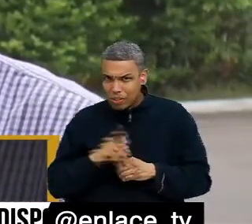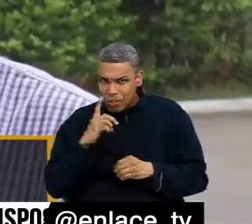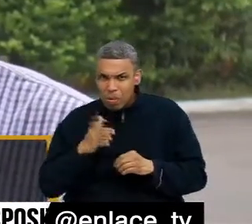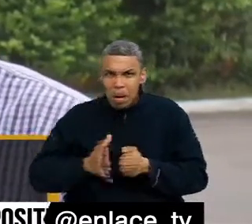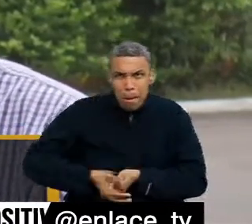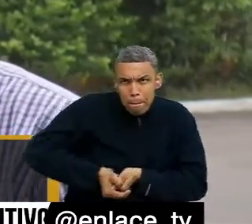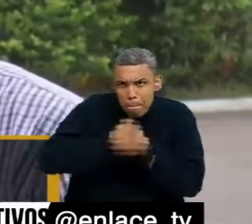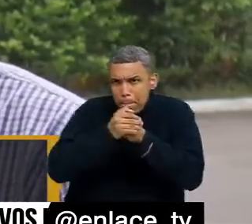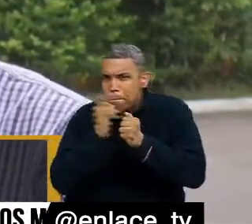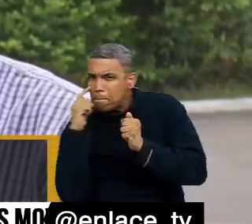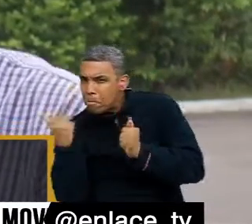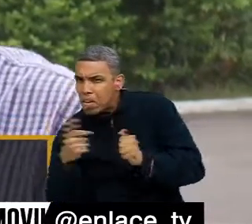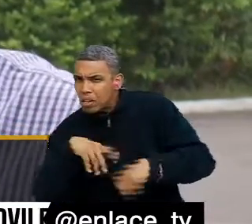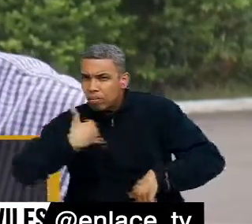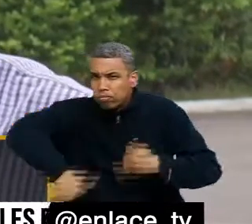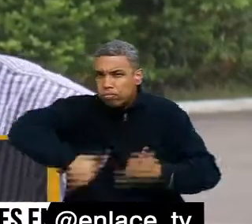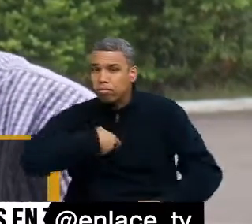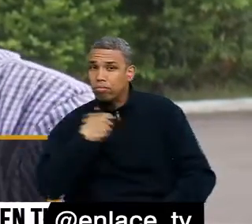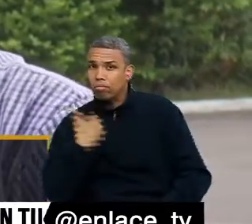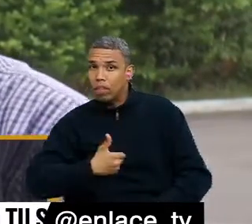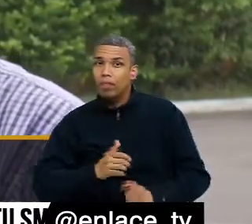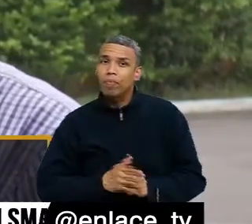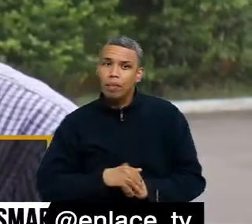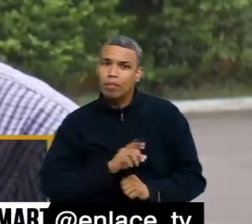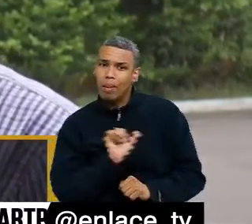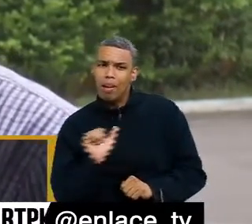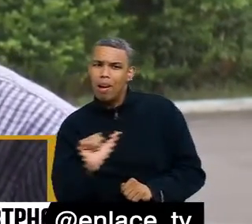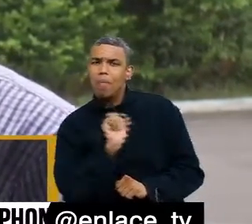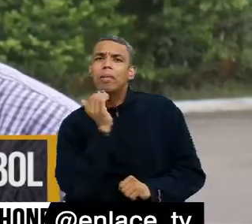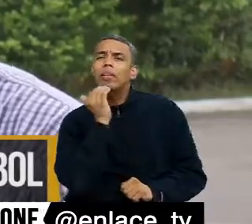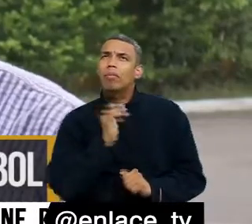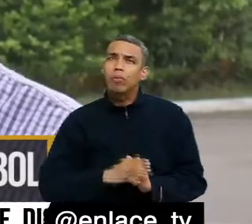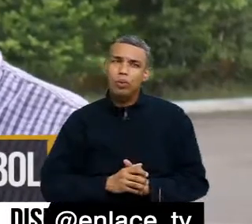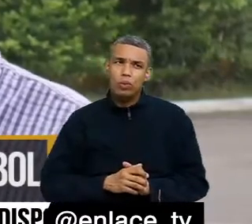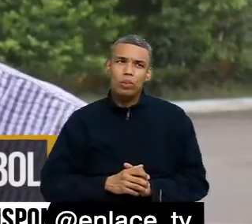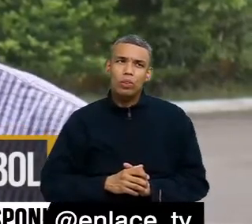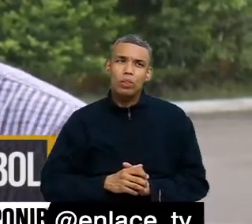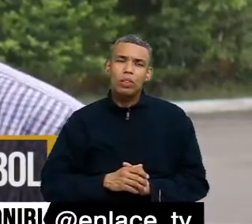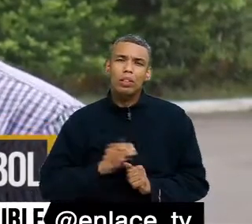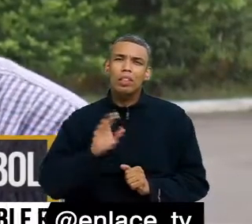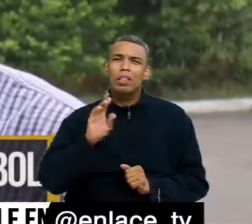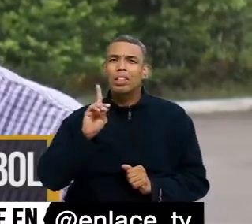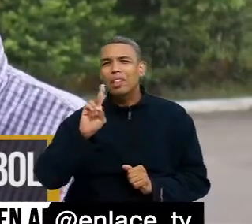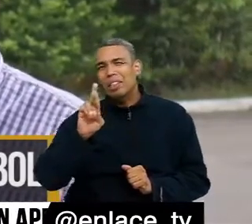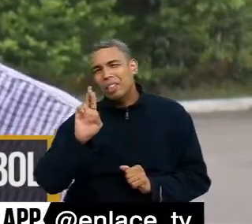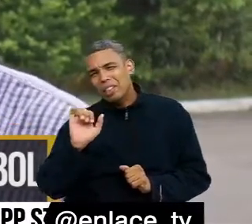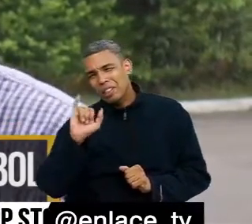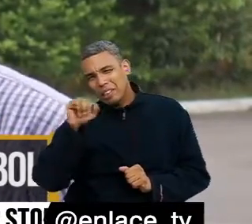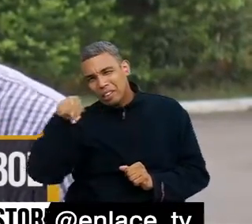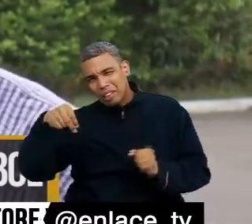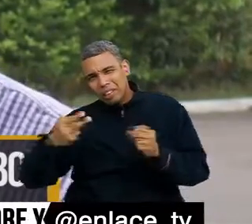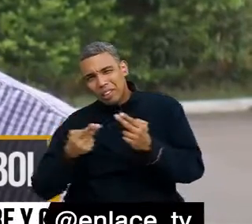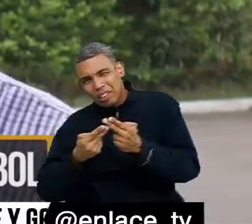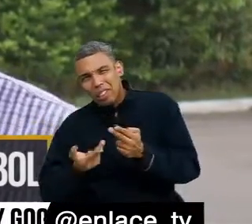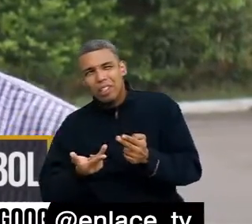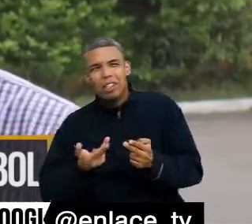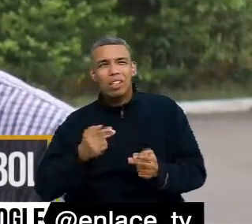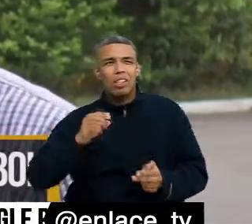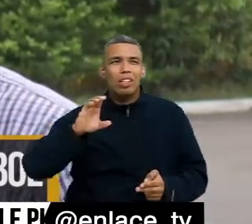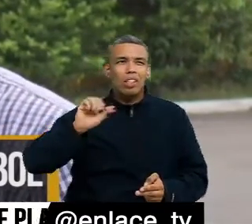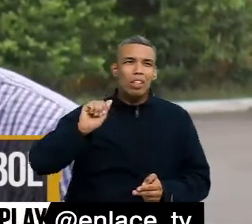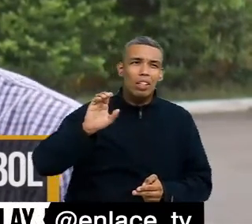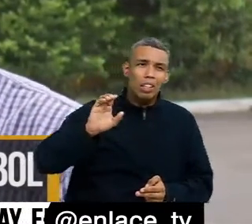que aplaudir obviamente el trabajo que han hecho con sus uñas las niñas, por ejemplo, de Dream Vole y las mismas niñas del Sena, las de Cacique,